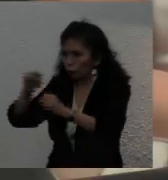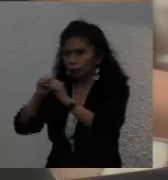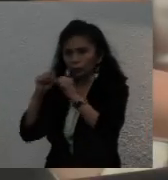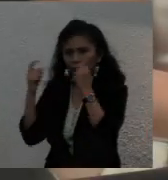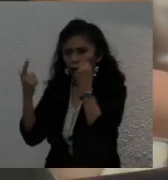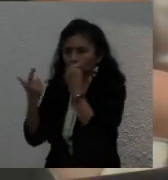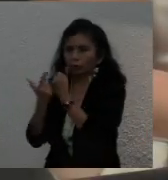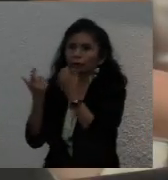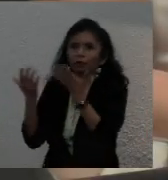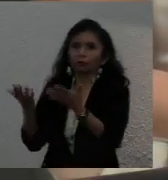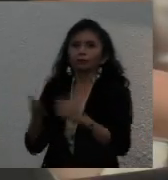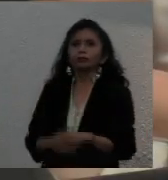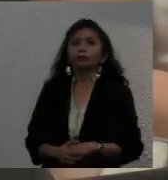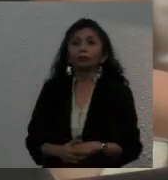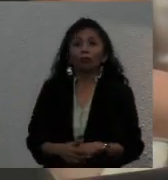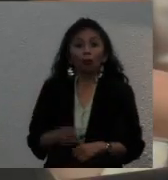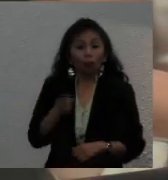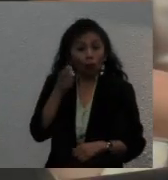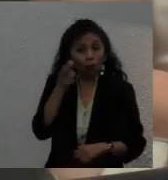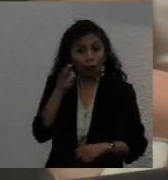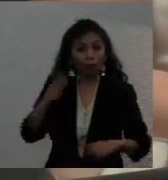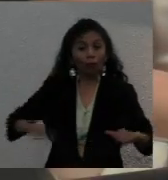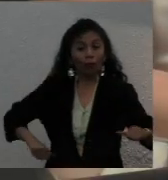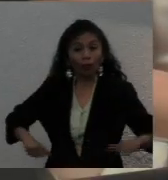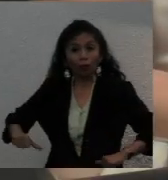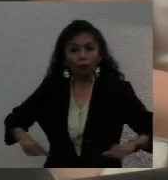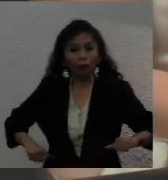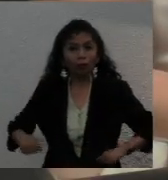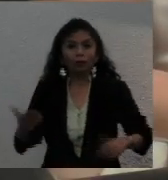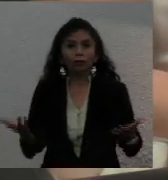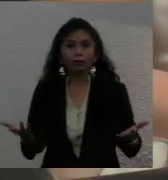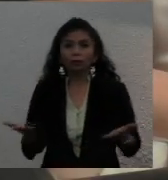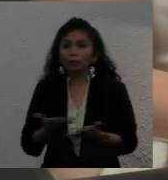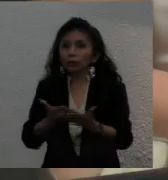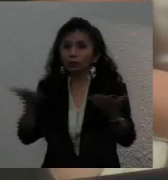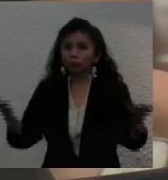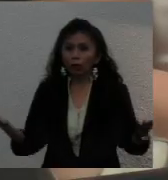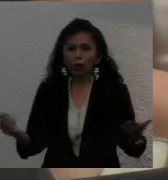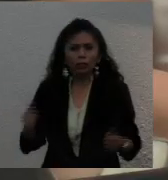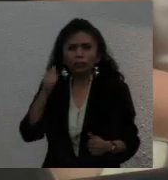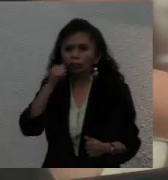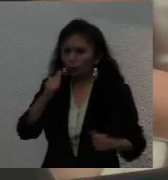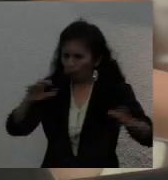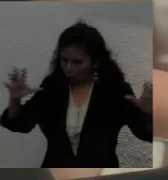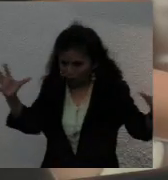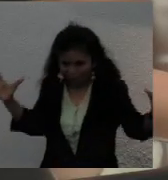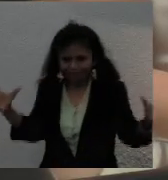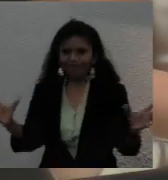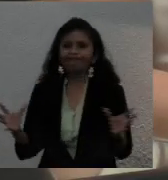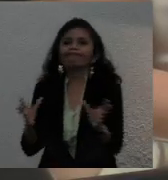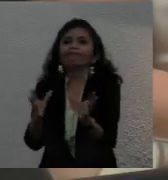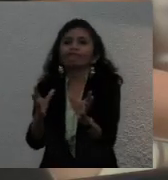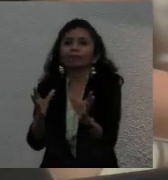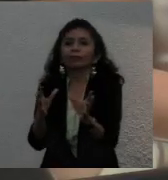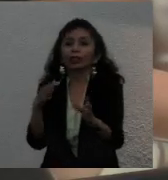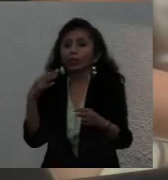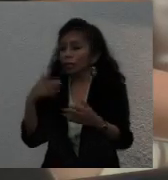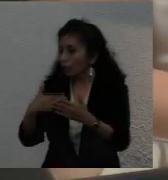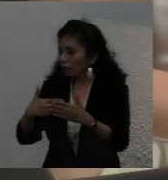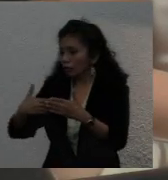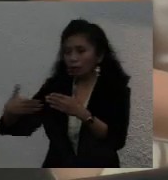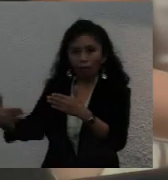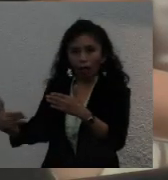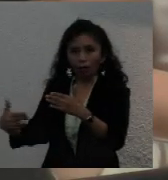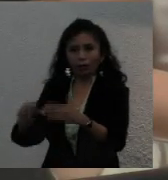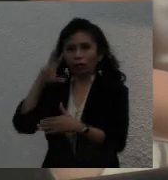territorial. Con estas acciones se garantiza que nadie se quede atrás, que nadie se quede afuera.